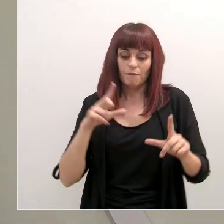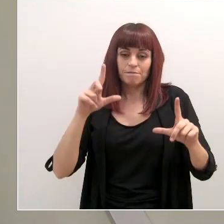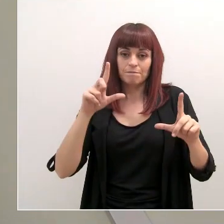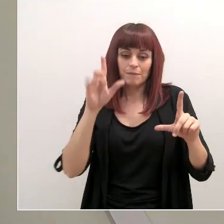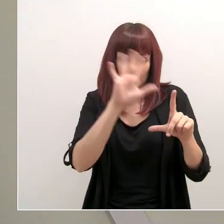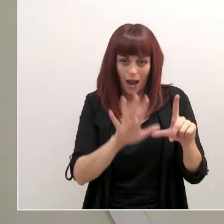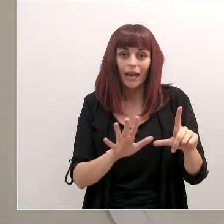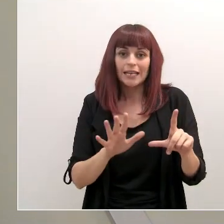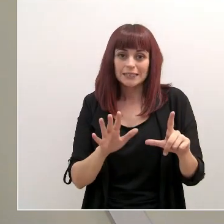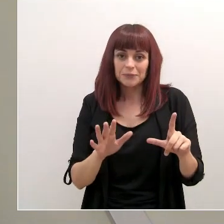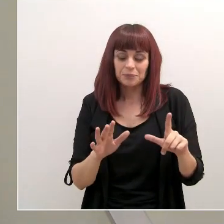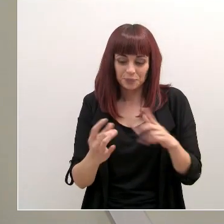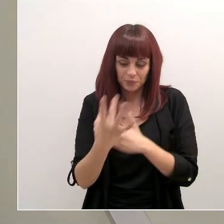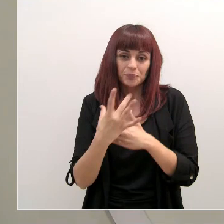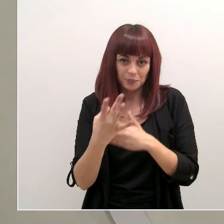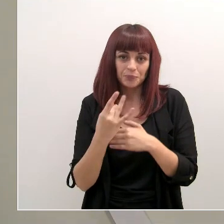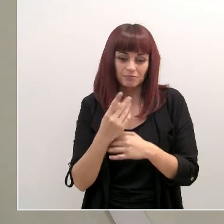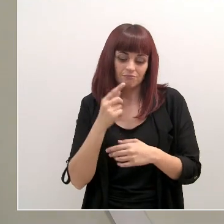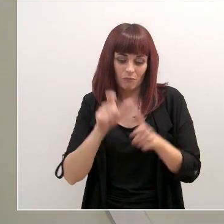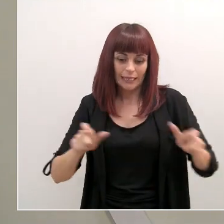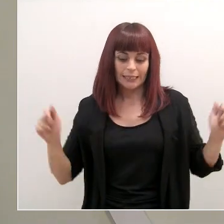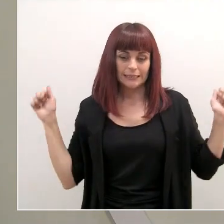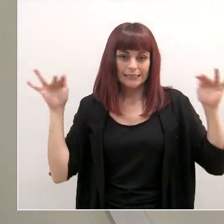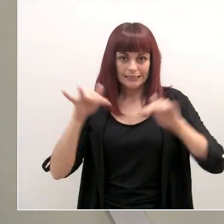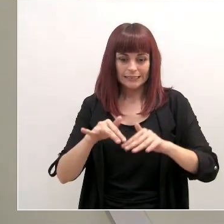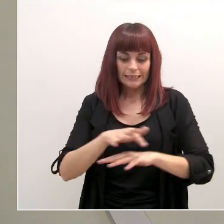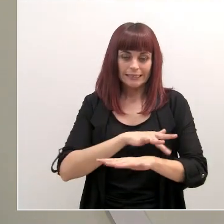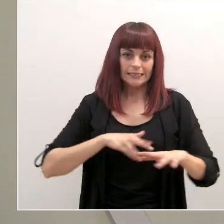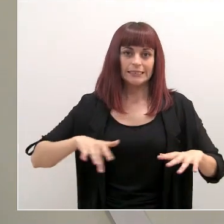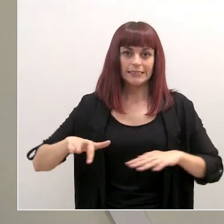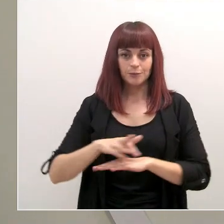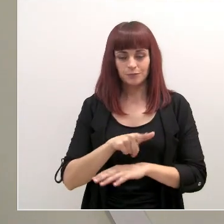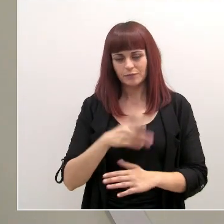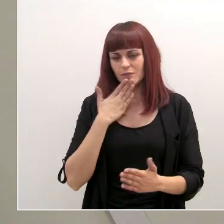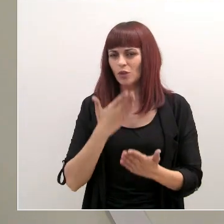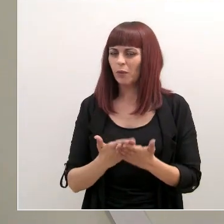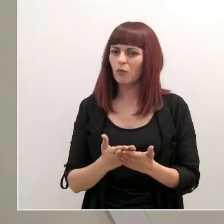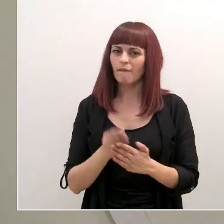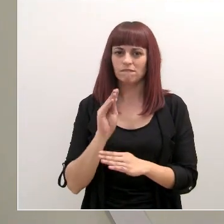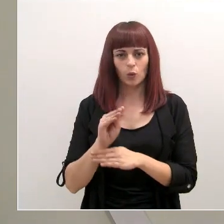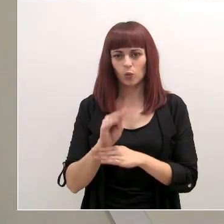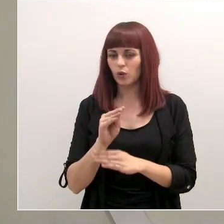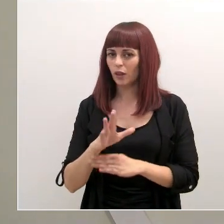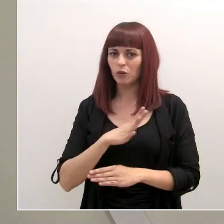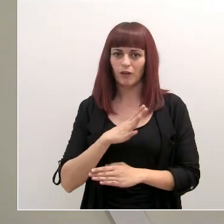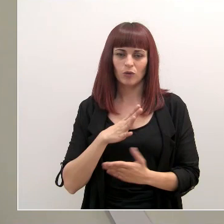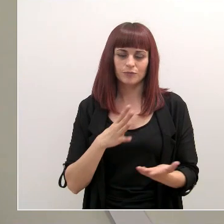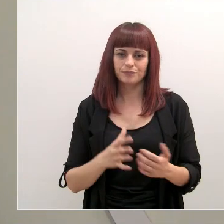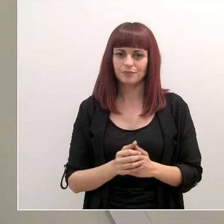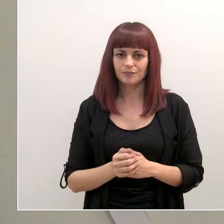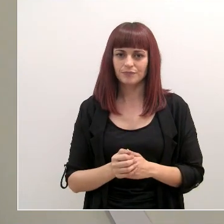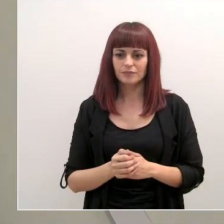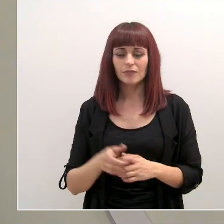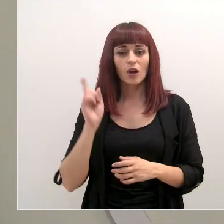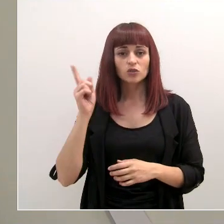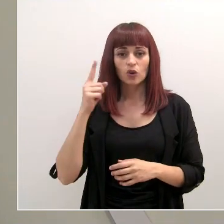en algunos espacios concretos, ¿no?, donde se aglomera la gente. Entonces, eso es lo que pedimos prudencia, no estamos diciendo tampoco que